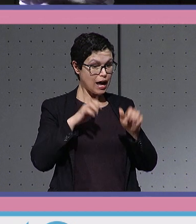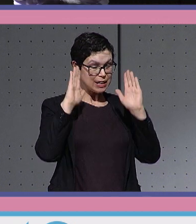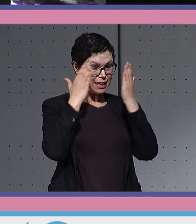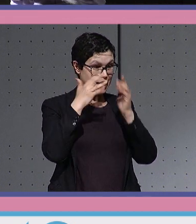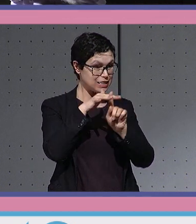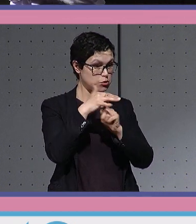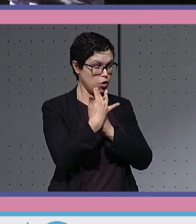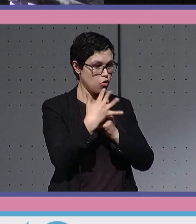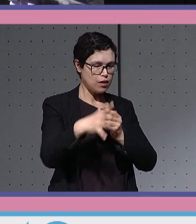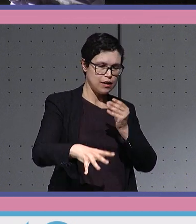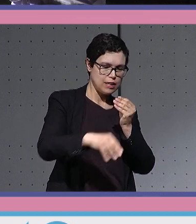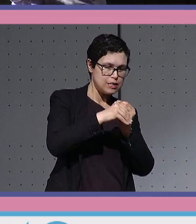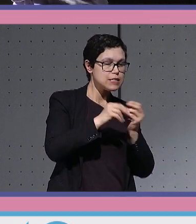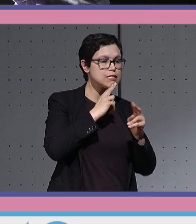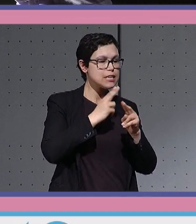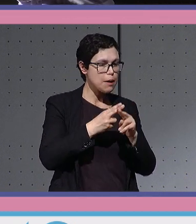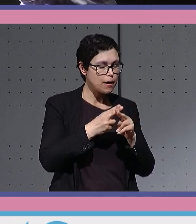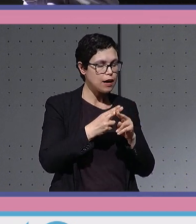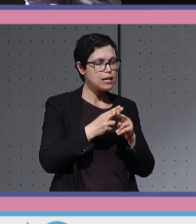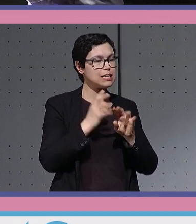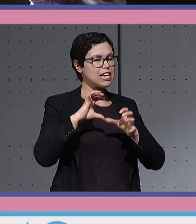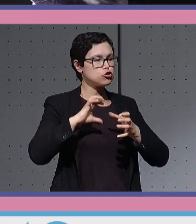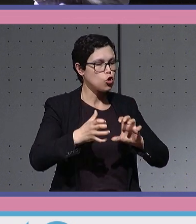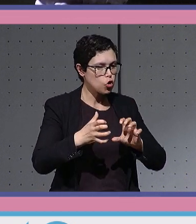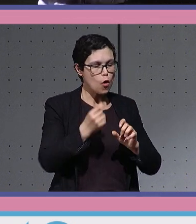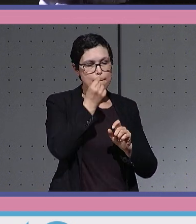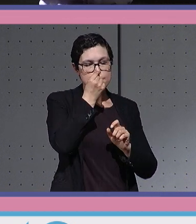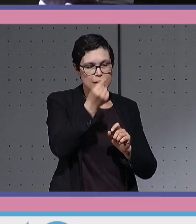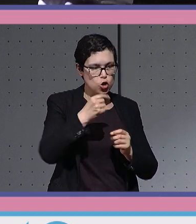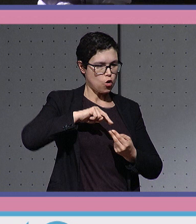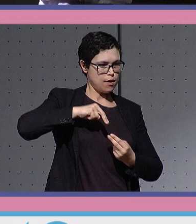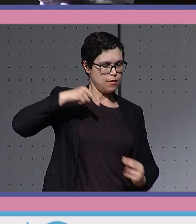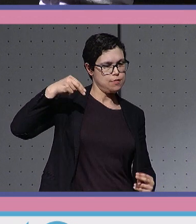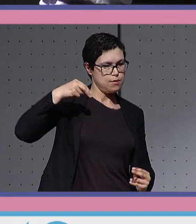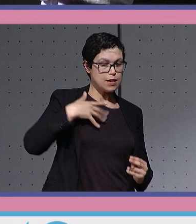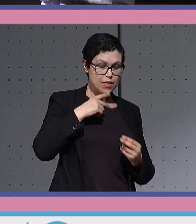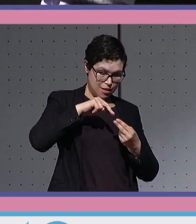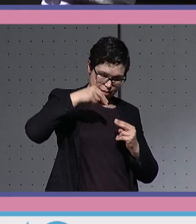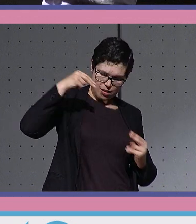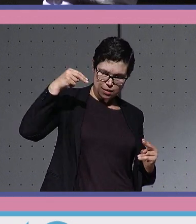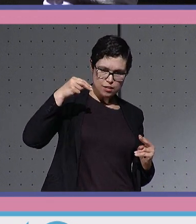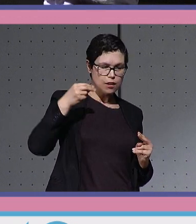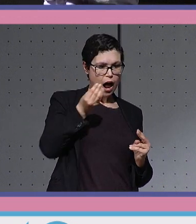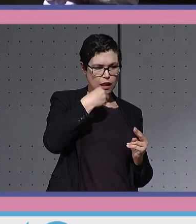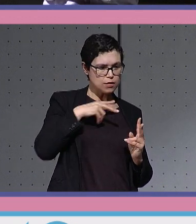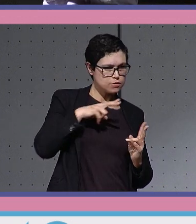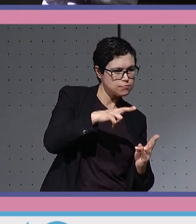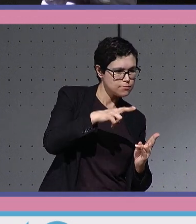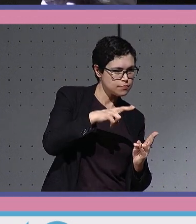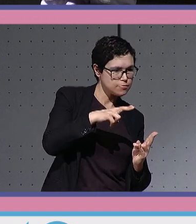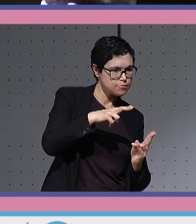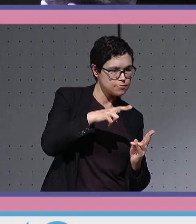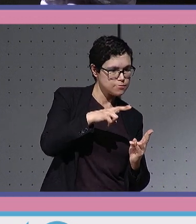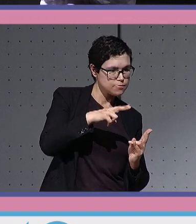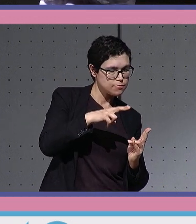se llama trastornos microestructurales del genoma. Es decir, alguna hoja que le falta o que tienen de más. Cuando le falta le